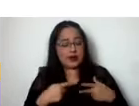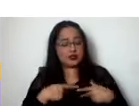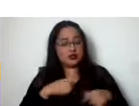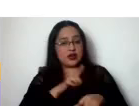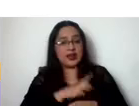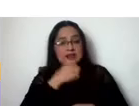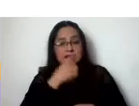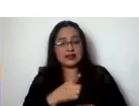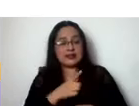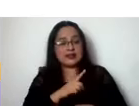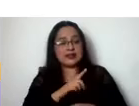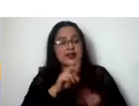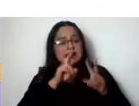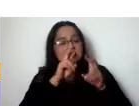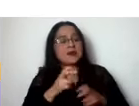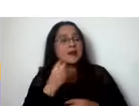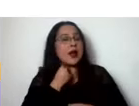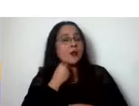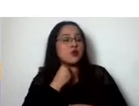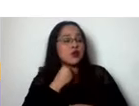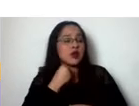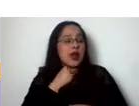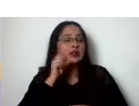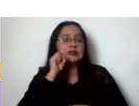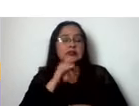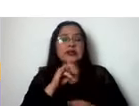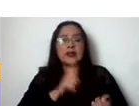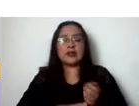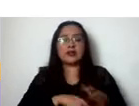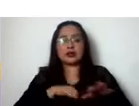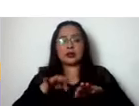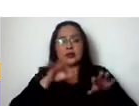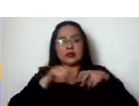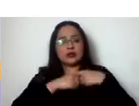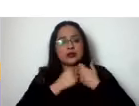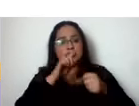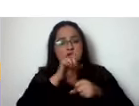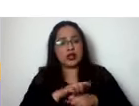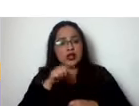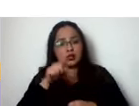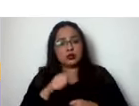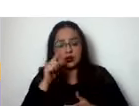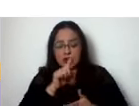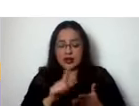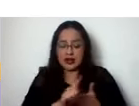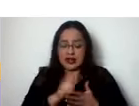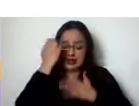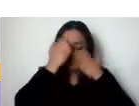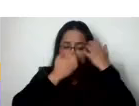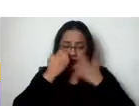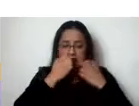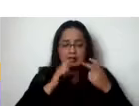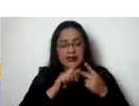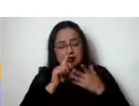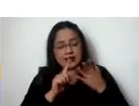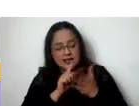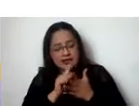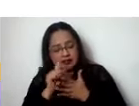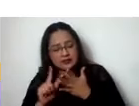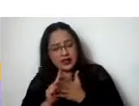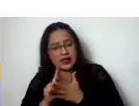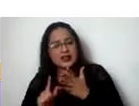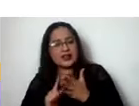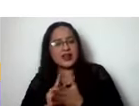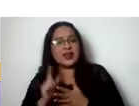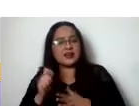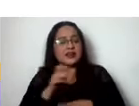derecho es una práctica social. Entonces, si tú analizas las leyes, los sistemas jurídicos, pues es el